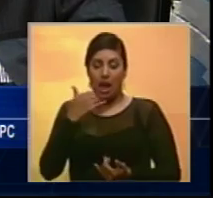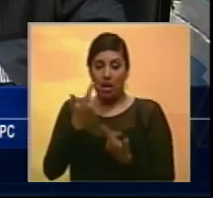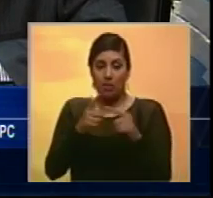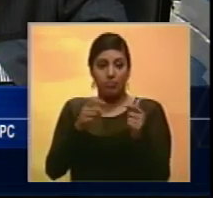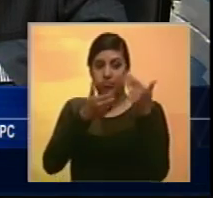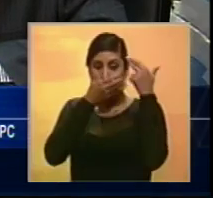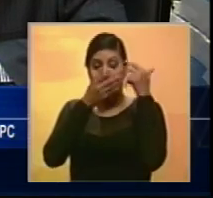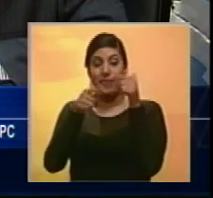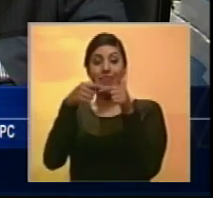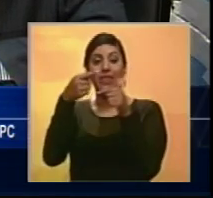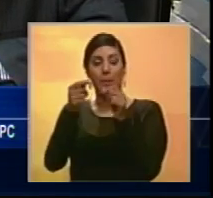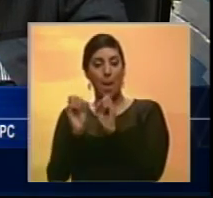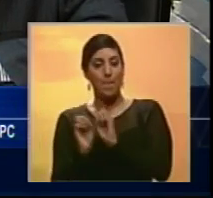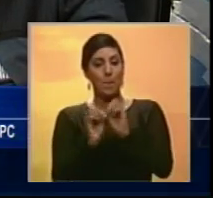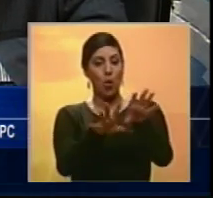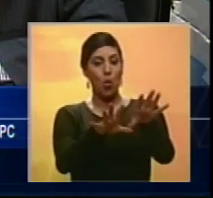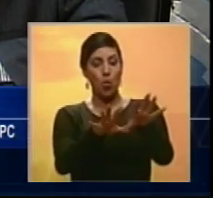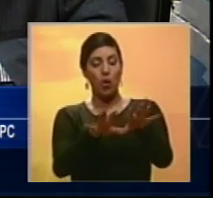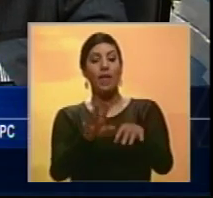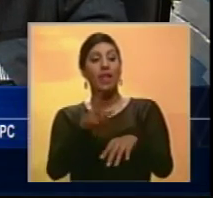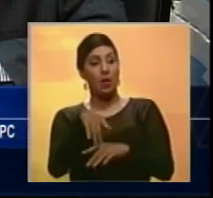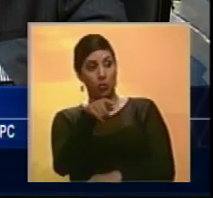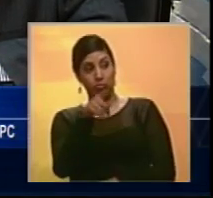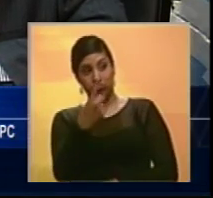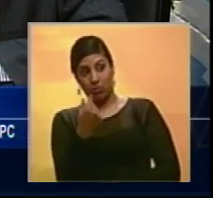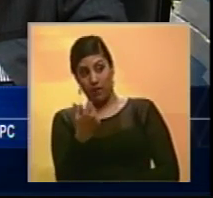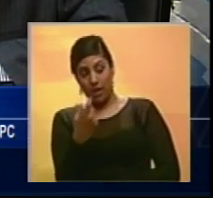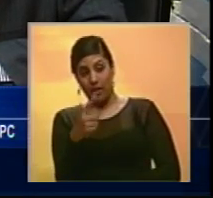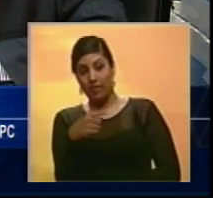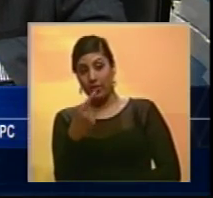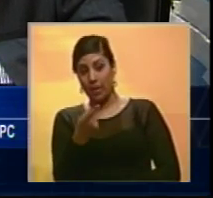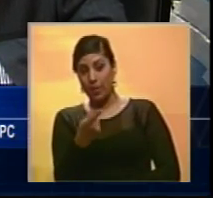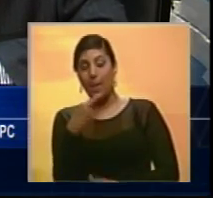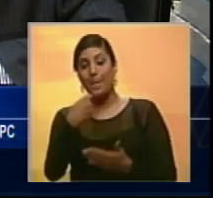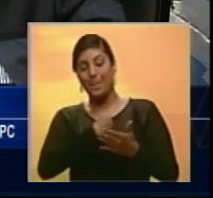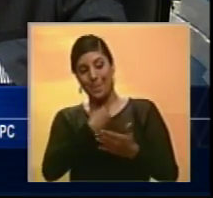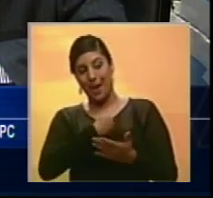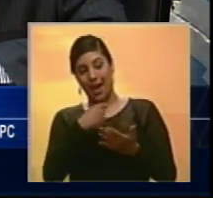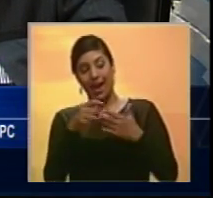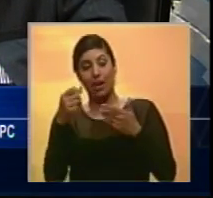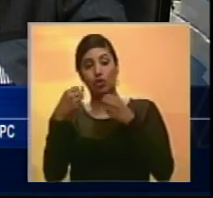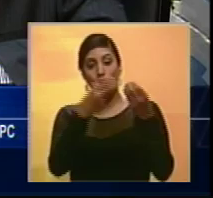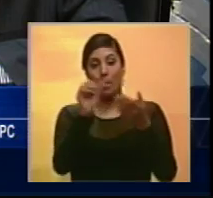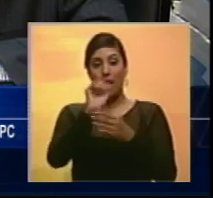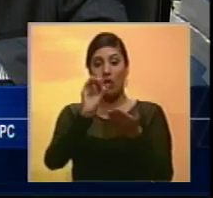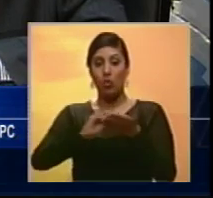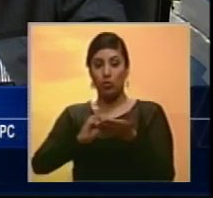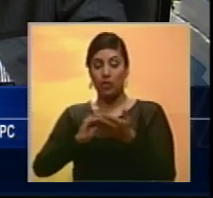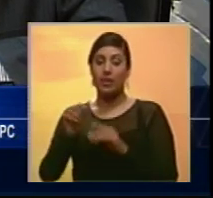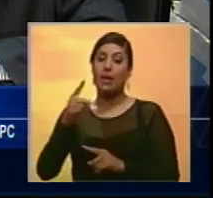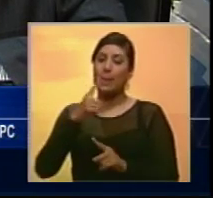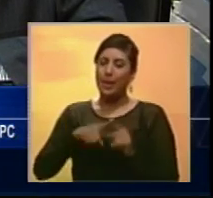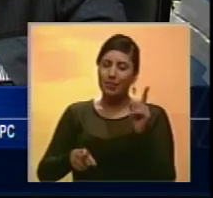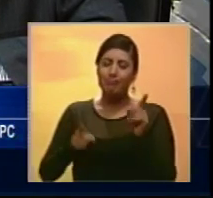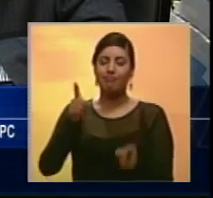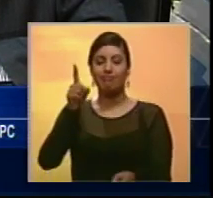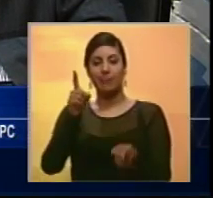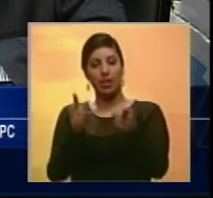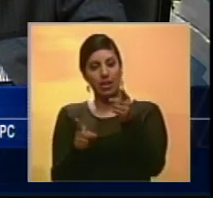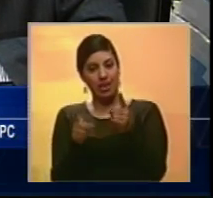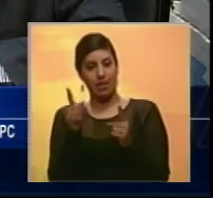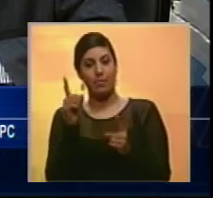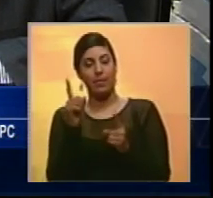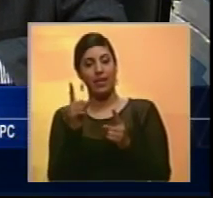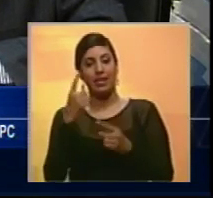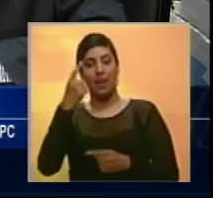libertad. Posteriormente lo sueltan con la condición de que la víctima pague un rescate por el vehículo. Depende